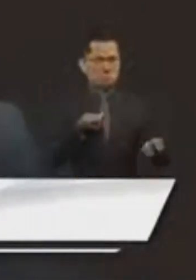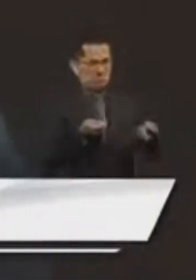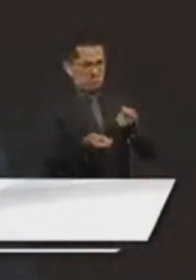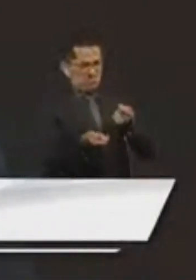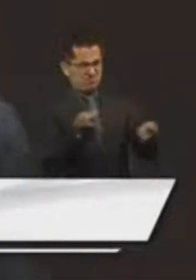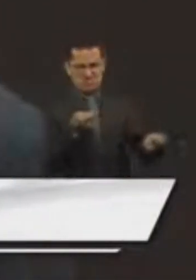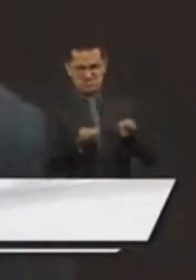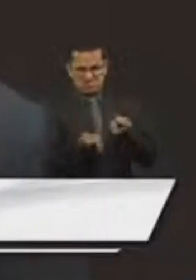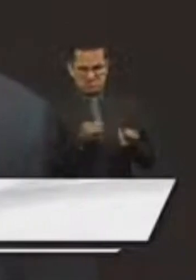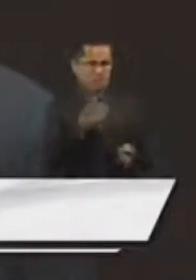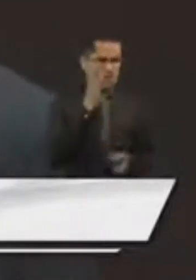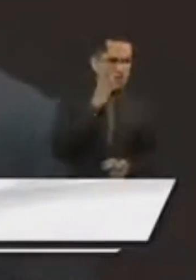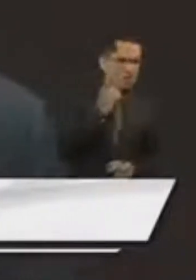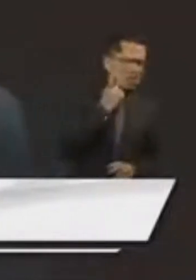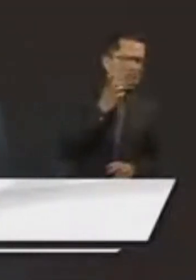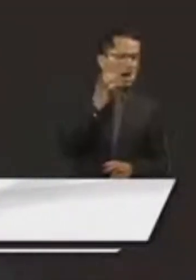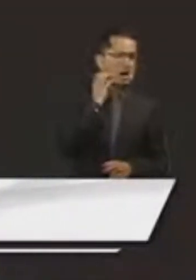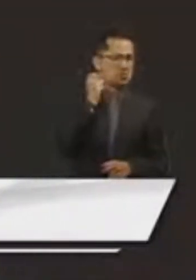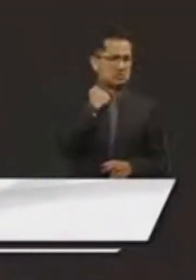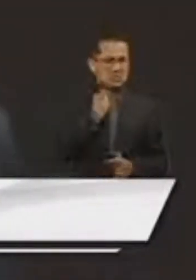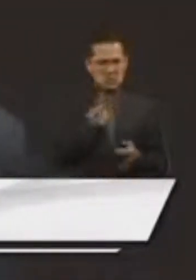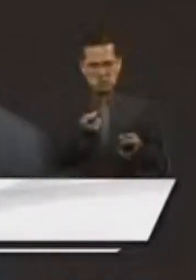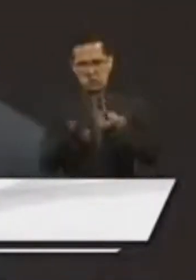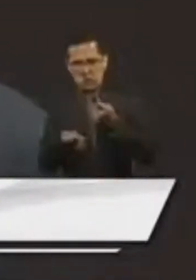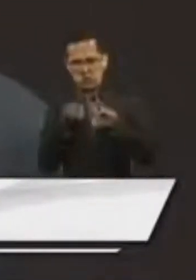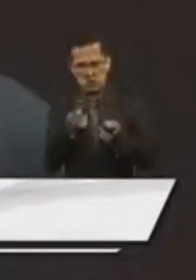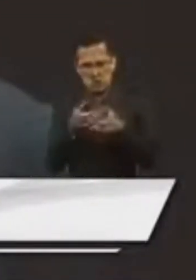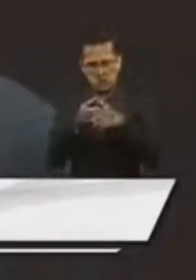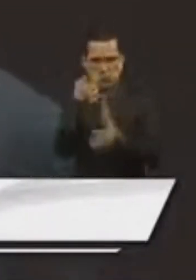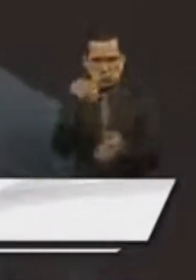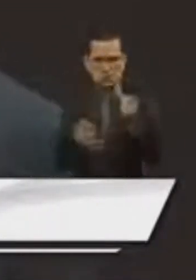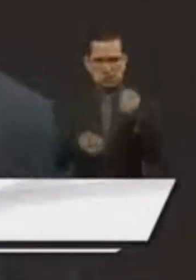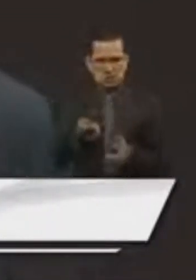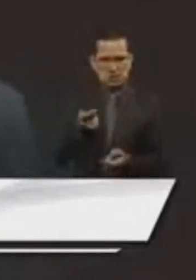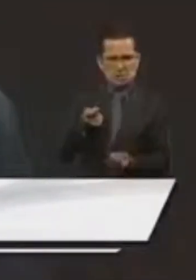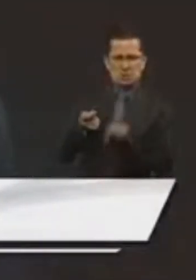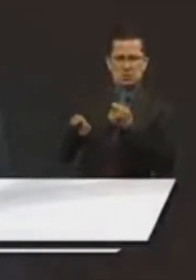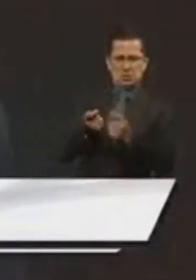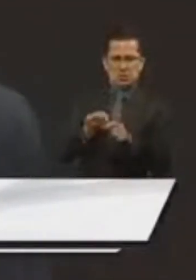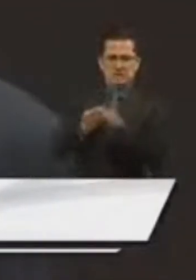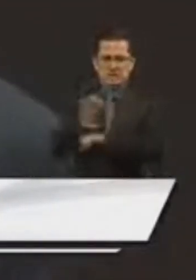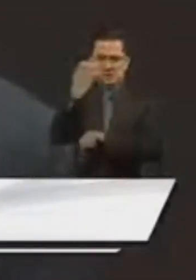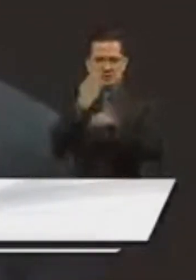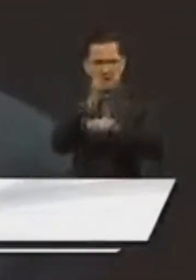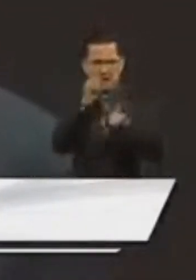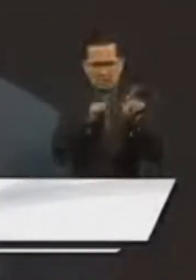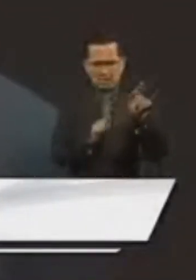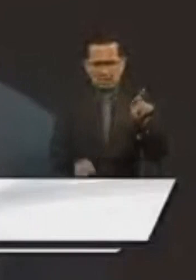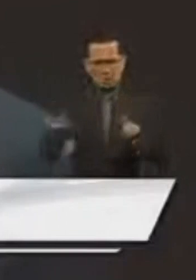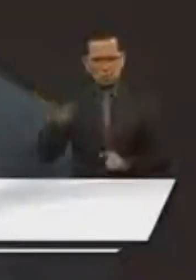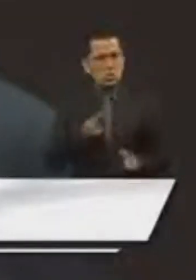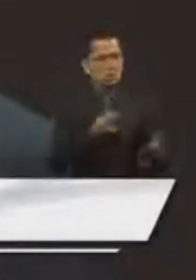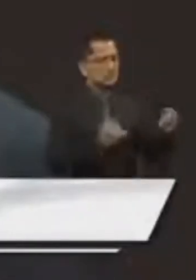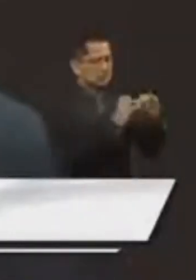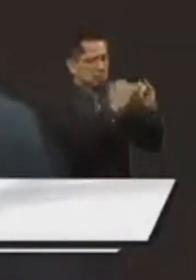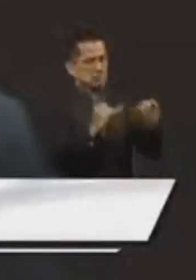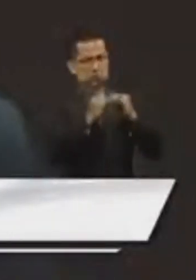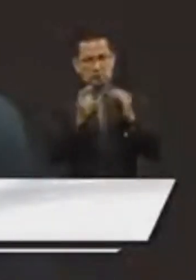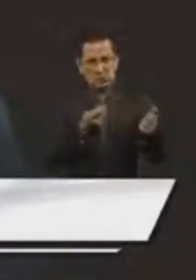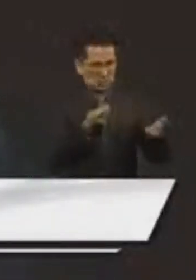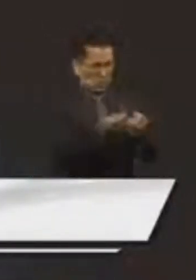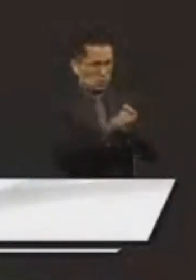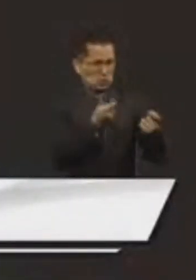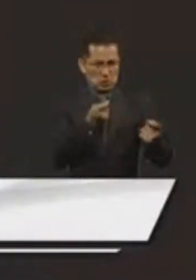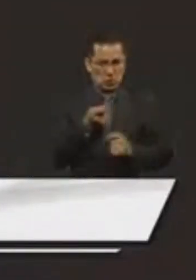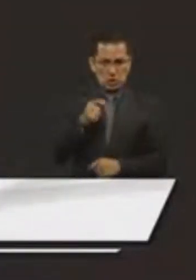los poderes, dominaban los estados, dominaban los órganos autónomos y dominaban la vida